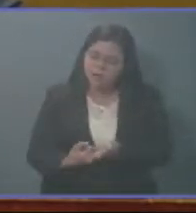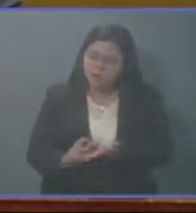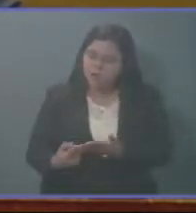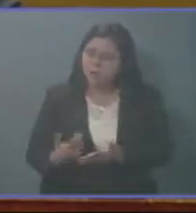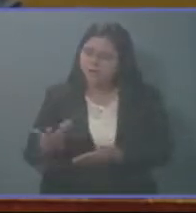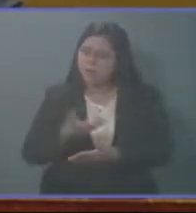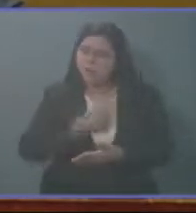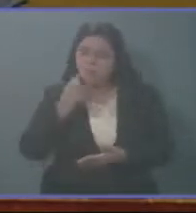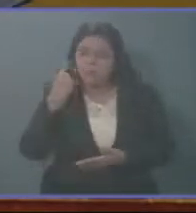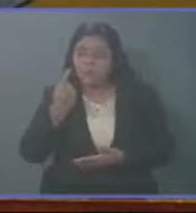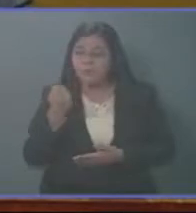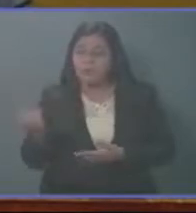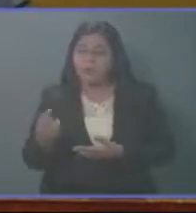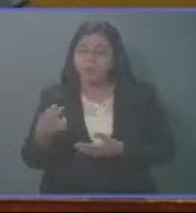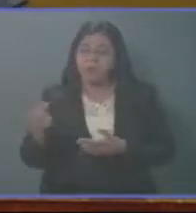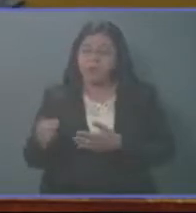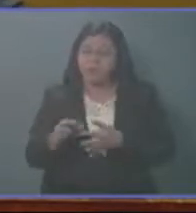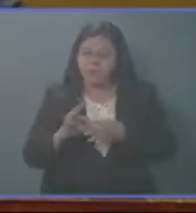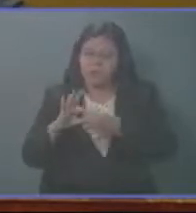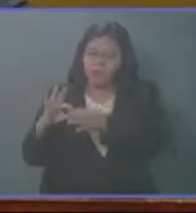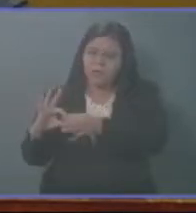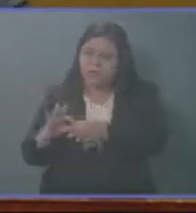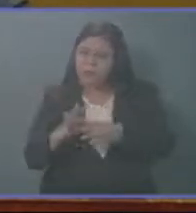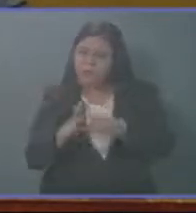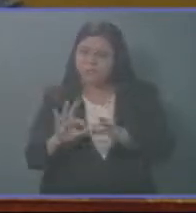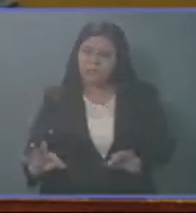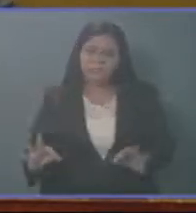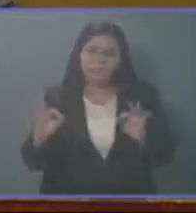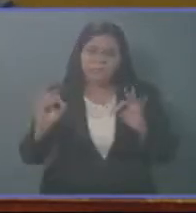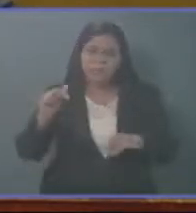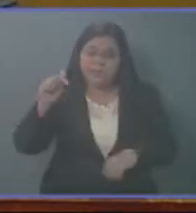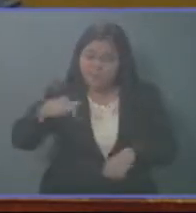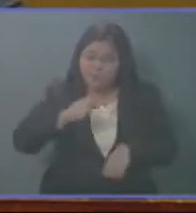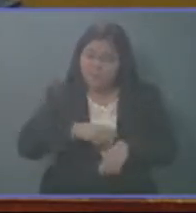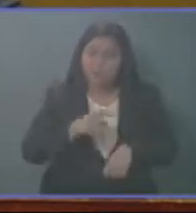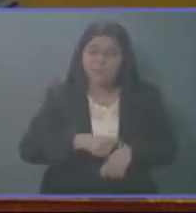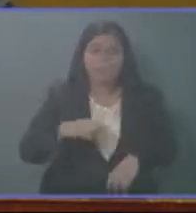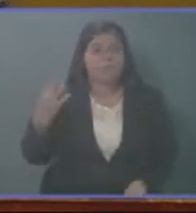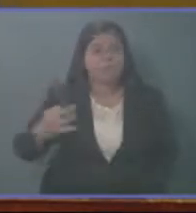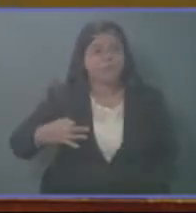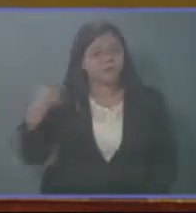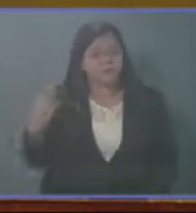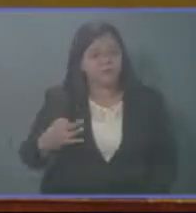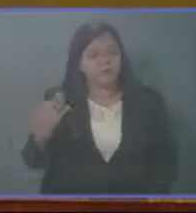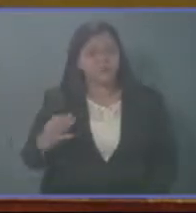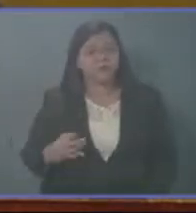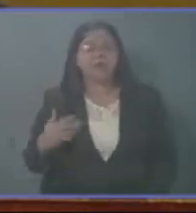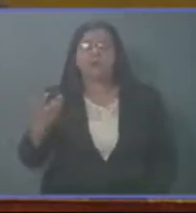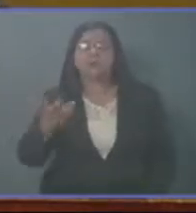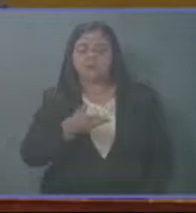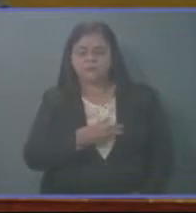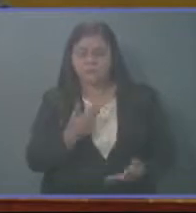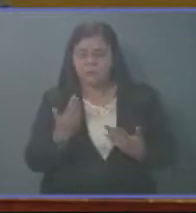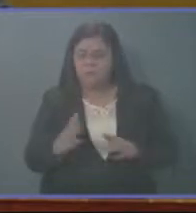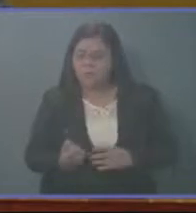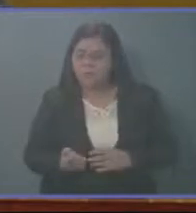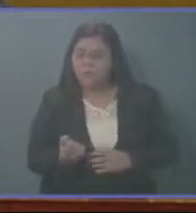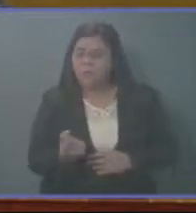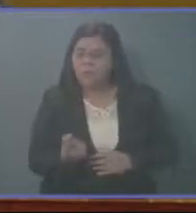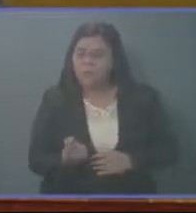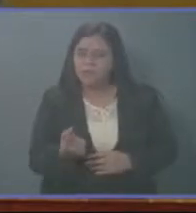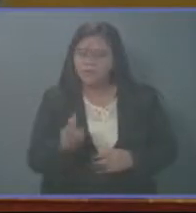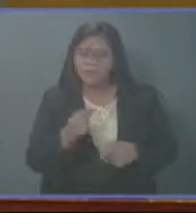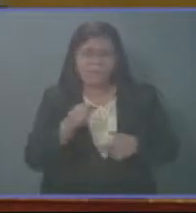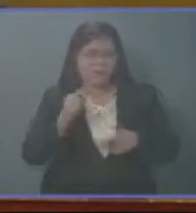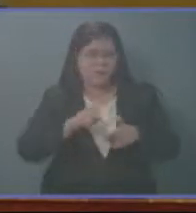la armonía que es tan necesaria en la coyuntura que estamos atravesando, cuando estamos alcanzando un